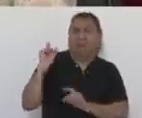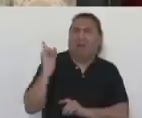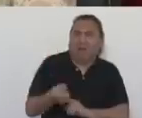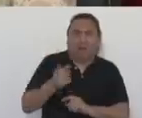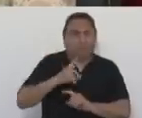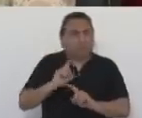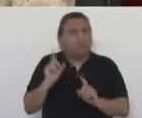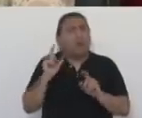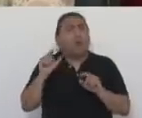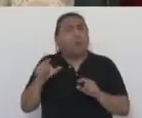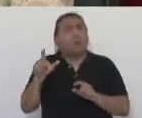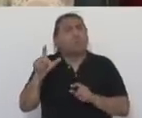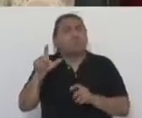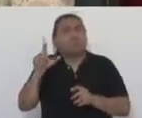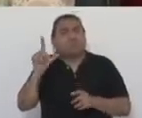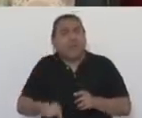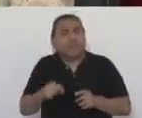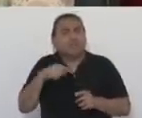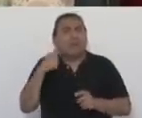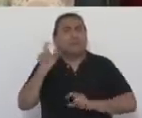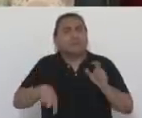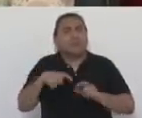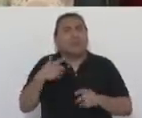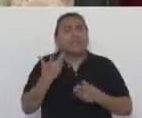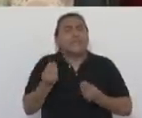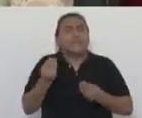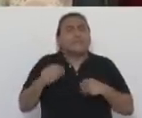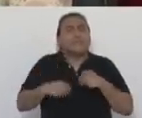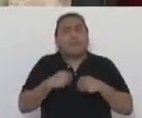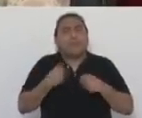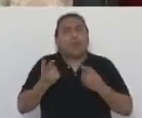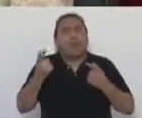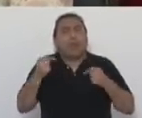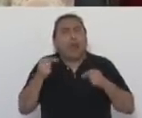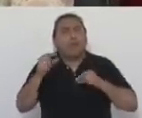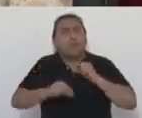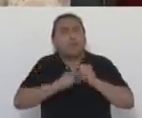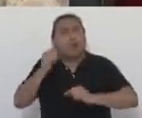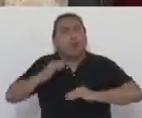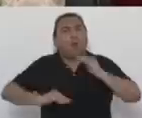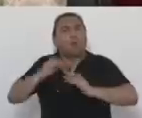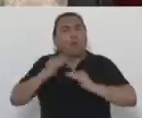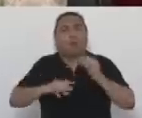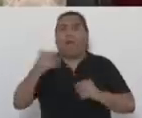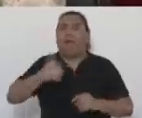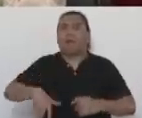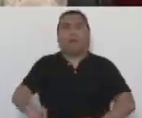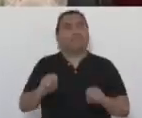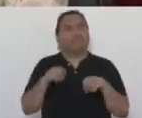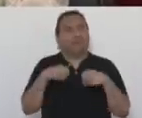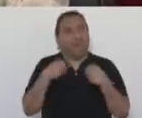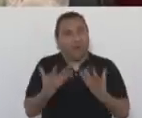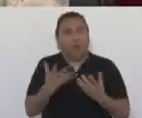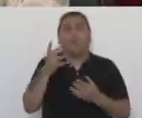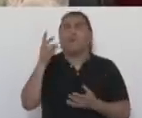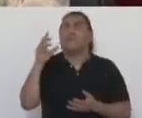se recluye en lo privado, soltando el sueño de ser parte de la construcción de una Argentina mejor. Un país en el